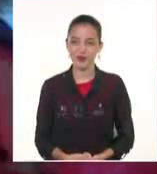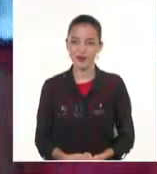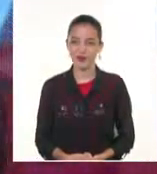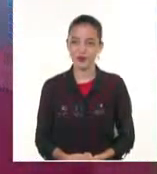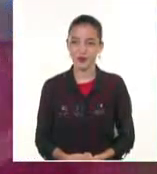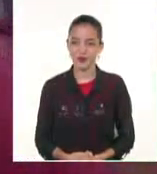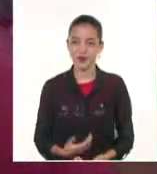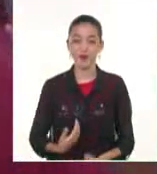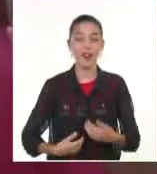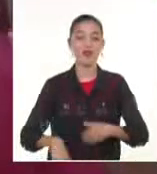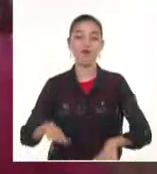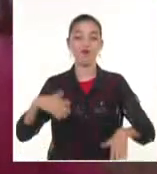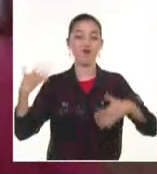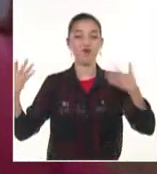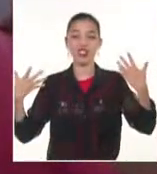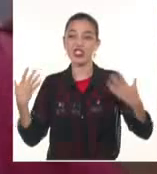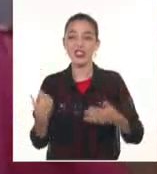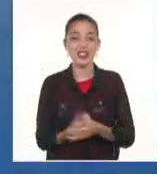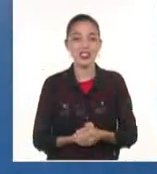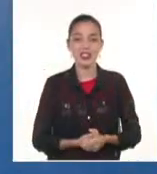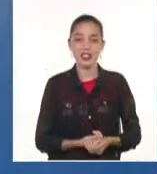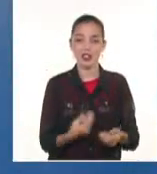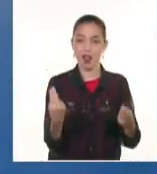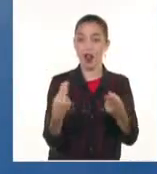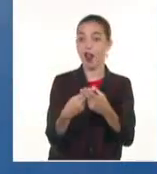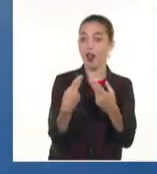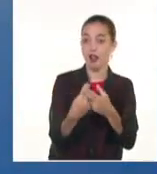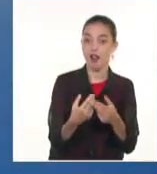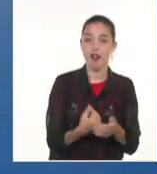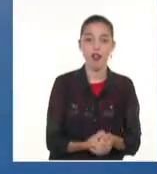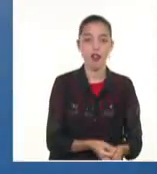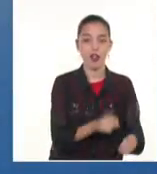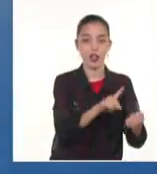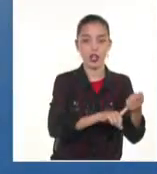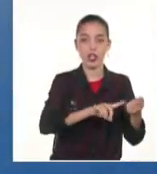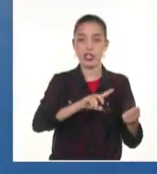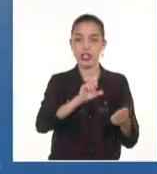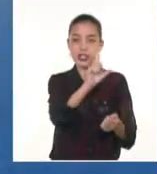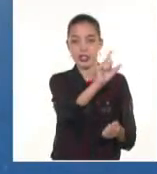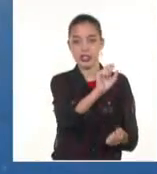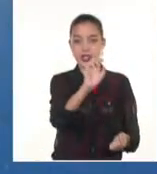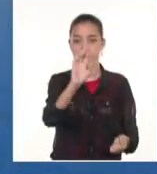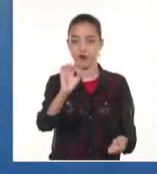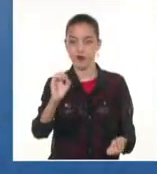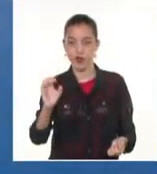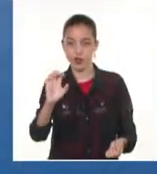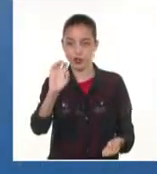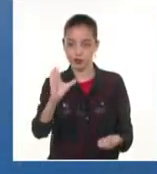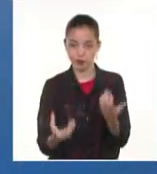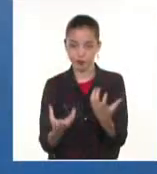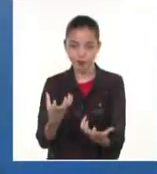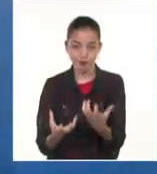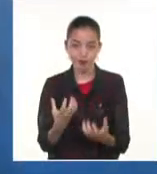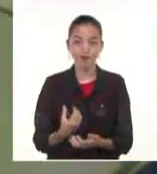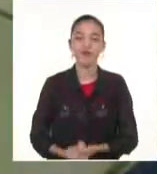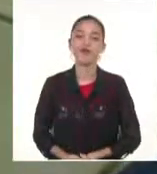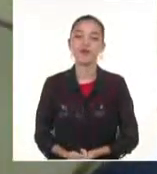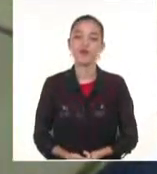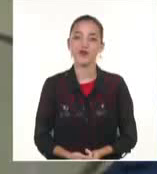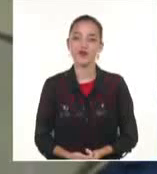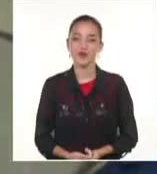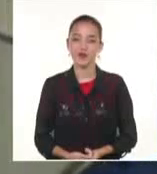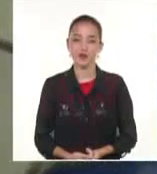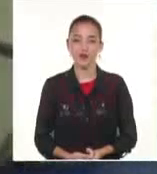Escolares, atletas y entrenadores de todas las categorías del territorio regresan a los entrenamientos en el nuevo curso escolar cargado de sueños y